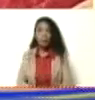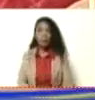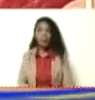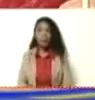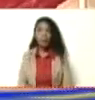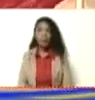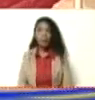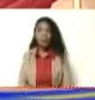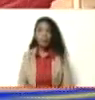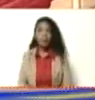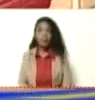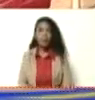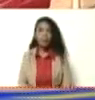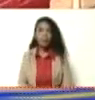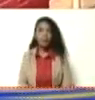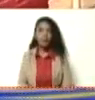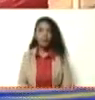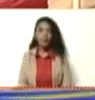vean.